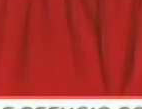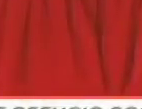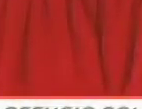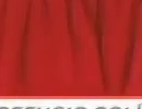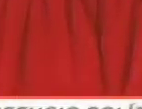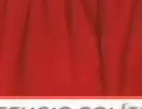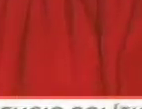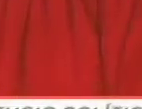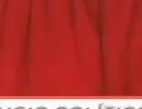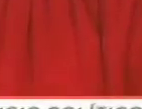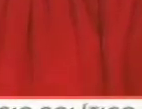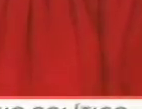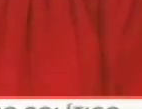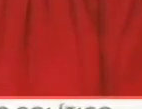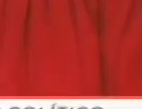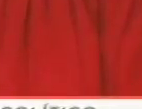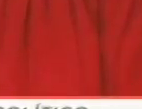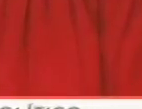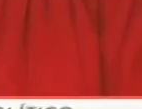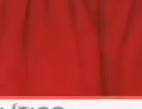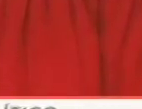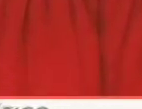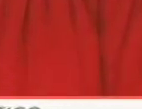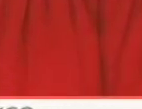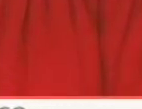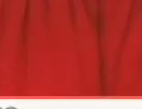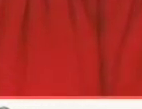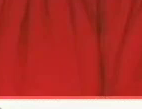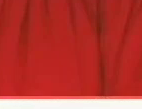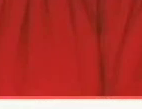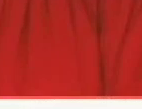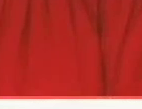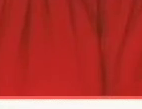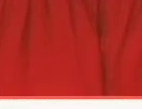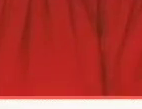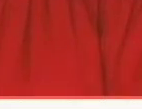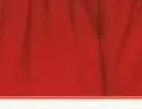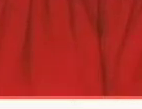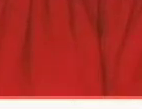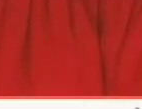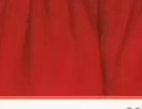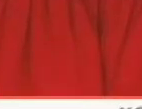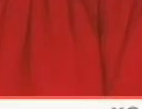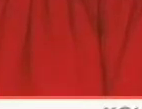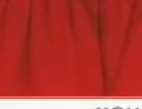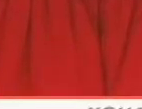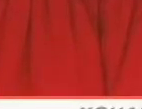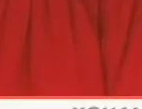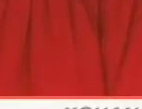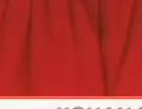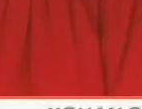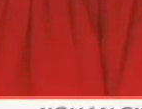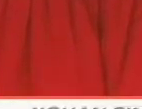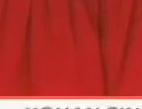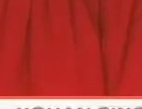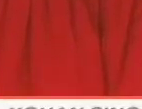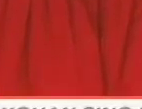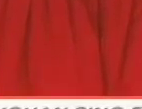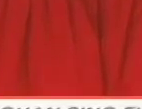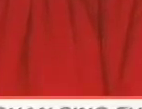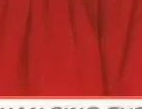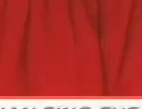Parecidos, hasta en lo físico somos. Tampoco lo entendieron, le faltó nobleza a algunos, inclusive a algunos que se llamaron